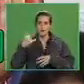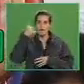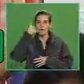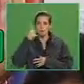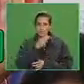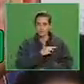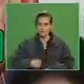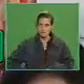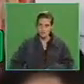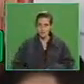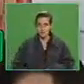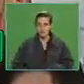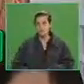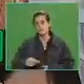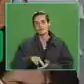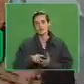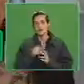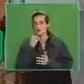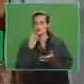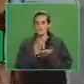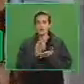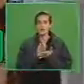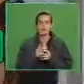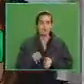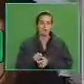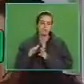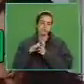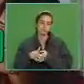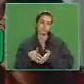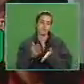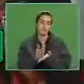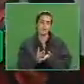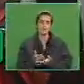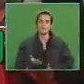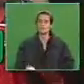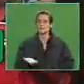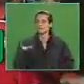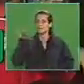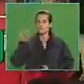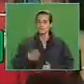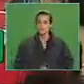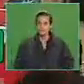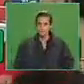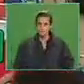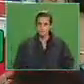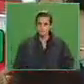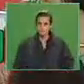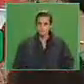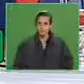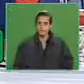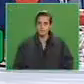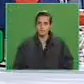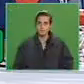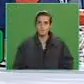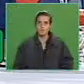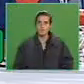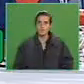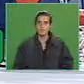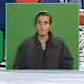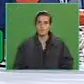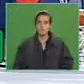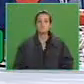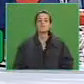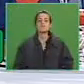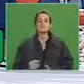el buque escuela, pues, el buque insignia, ¿no? El buque insignia y escuela. Así